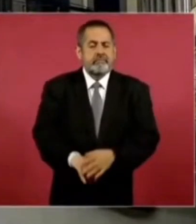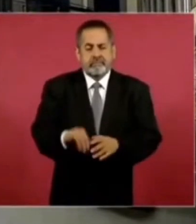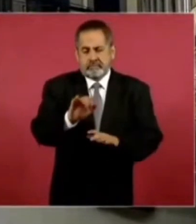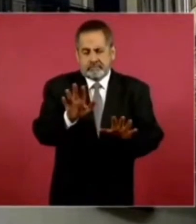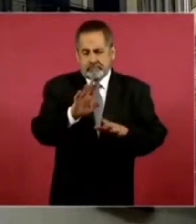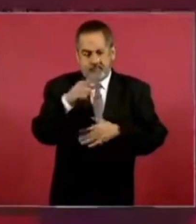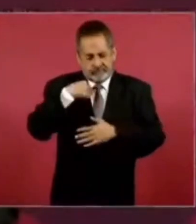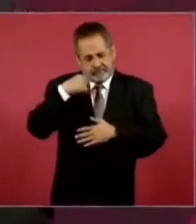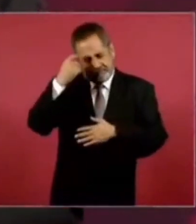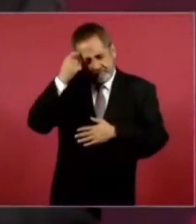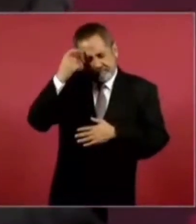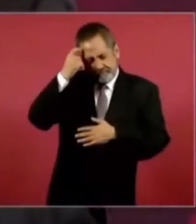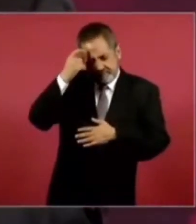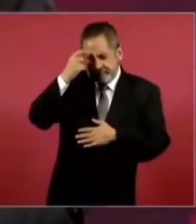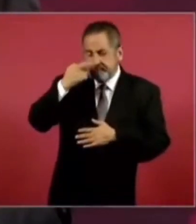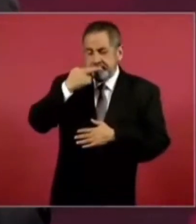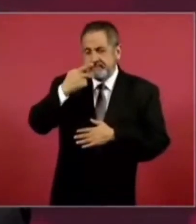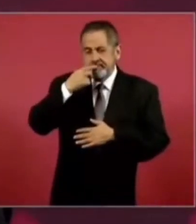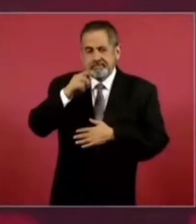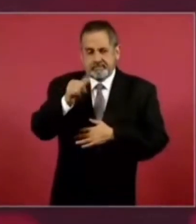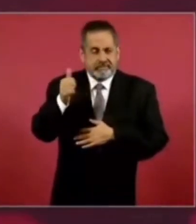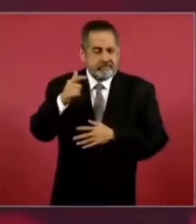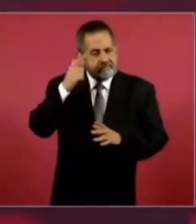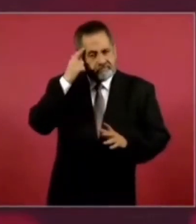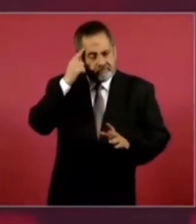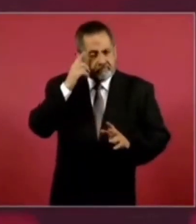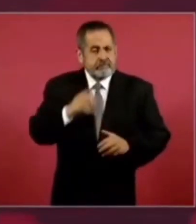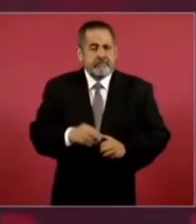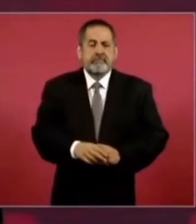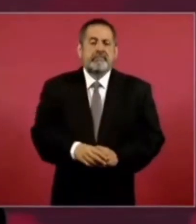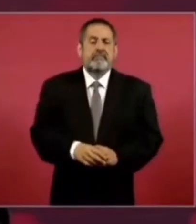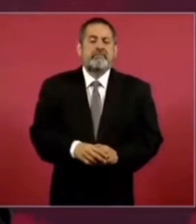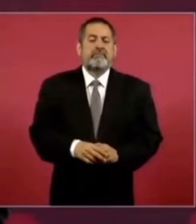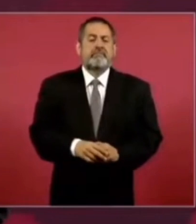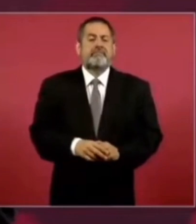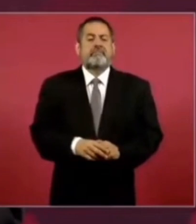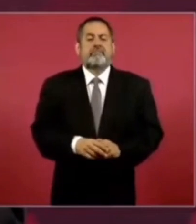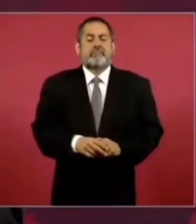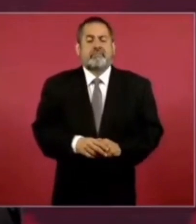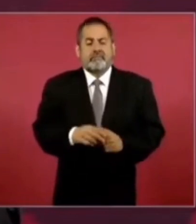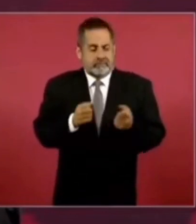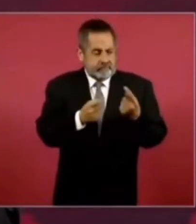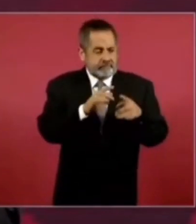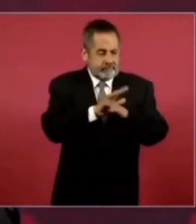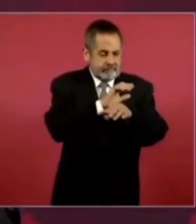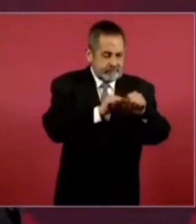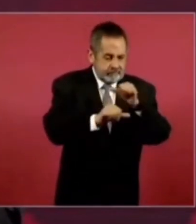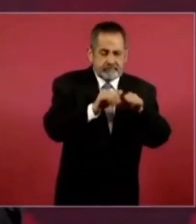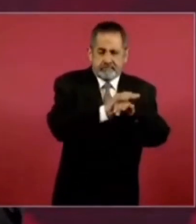viendo mejor para este que se den algunos